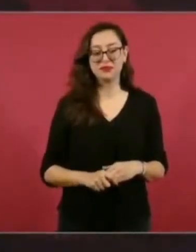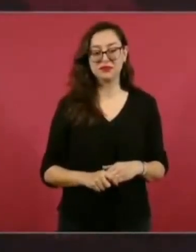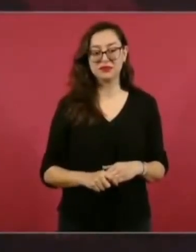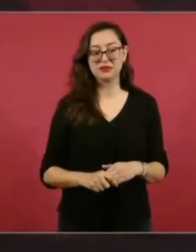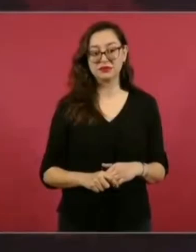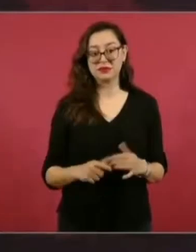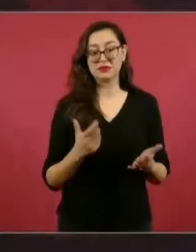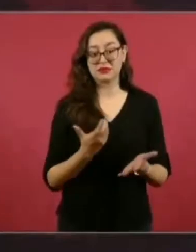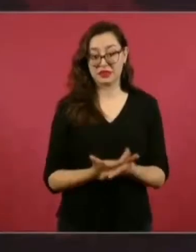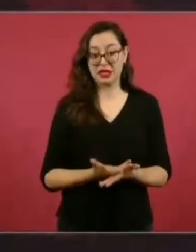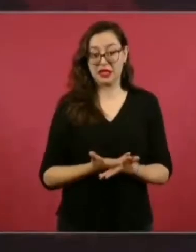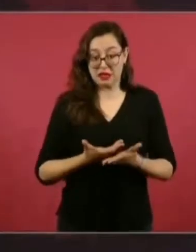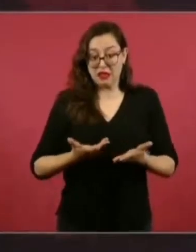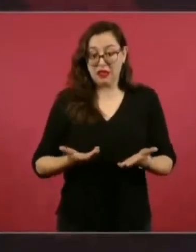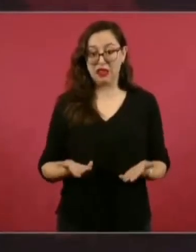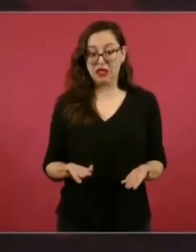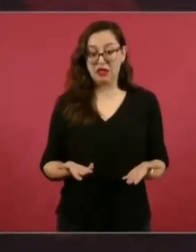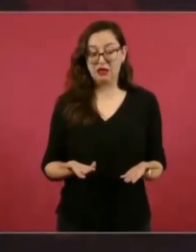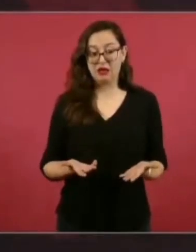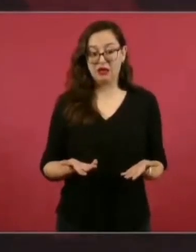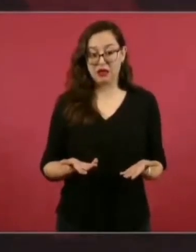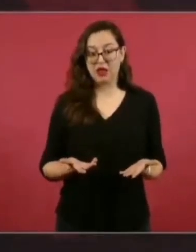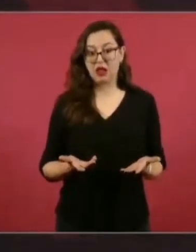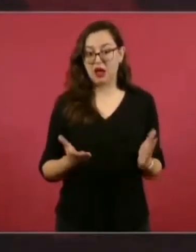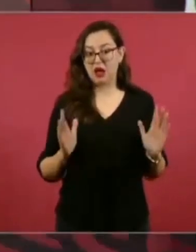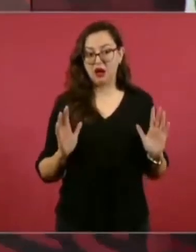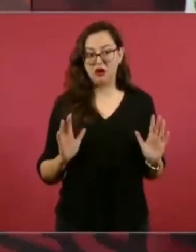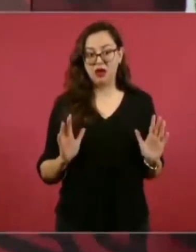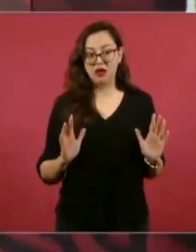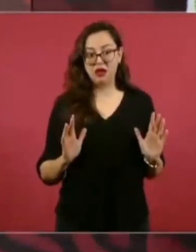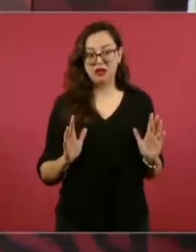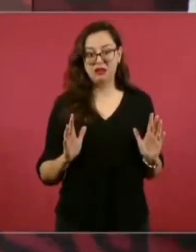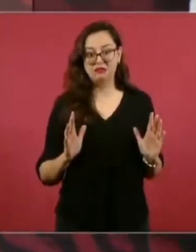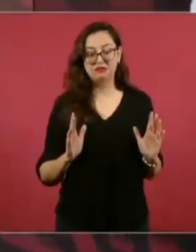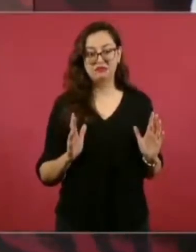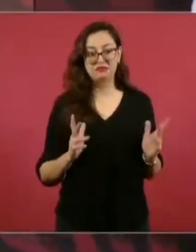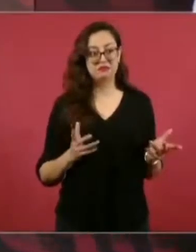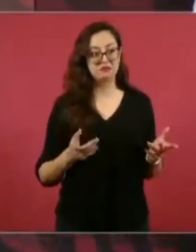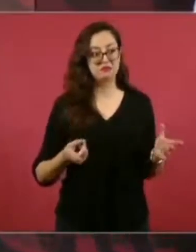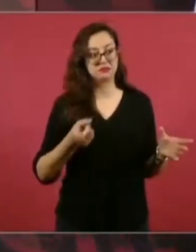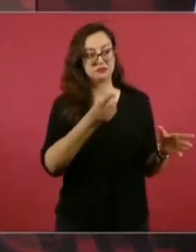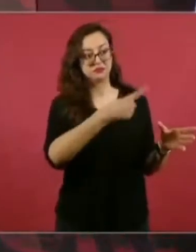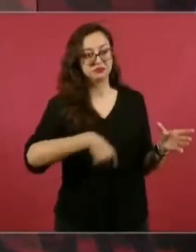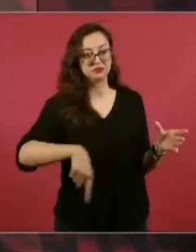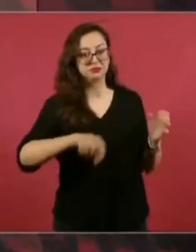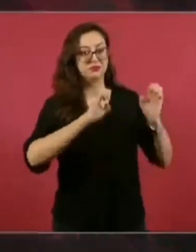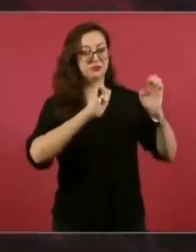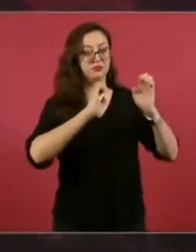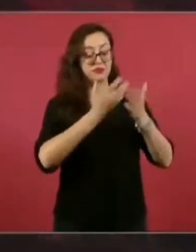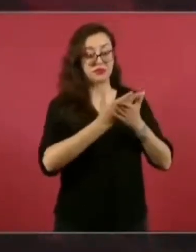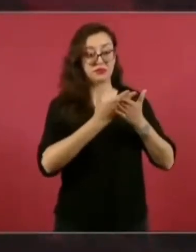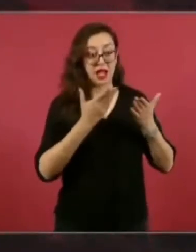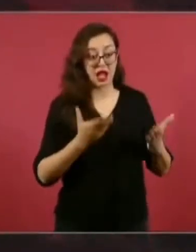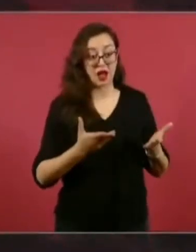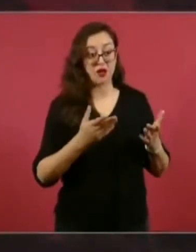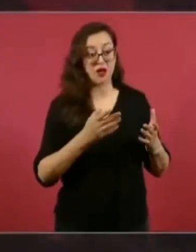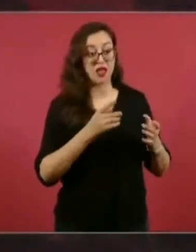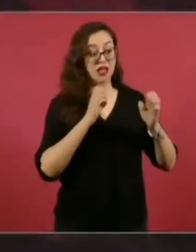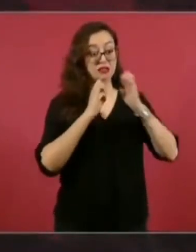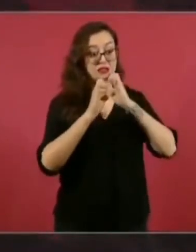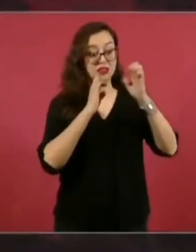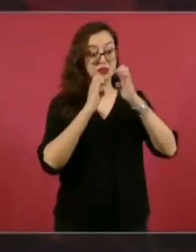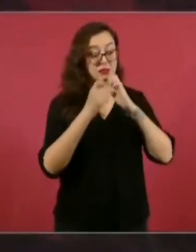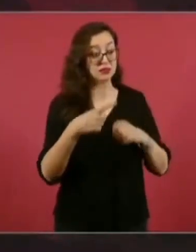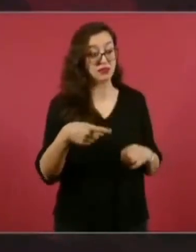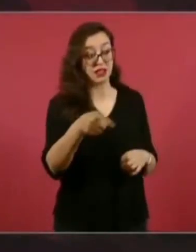todos los medios dan entrevistas a los opositores, todos. Es